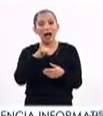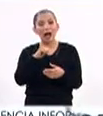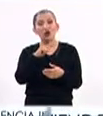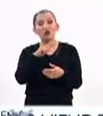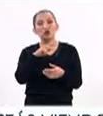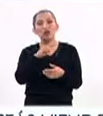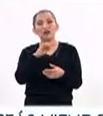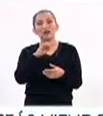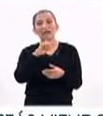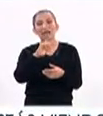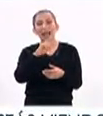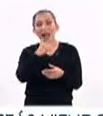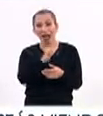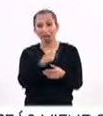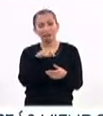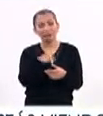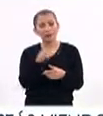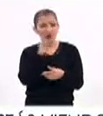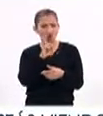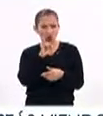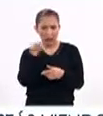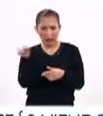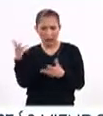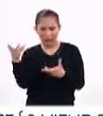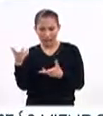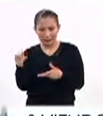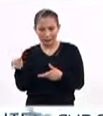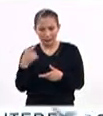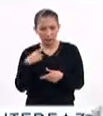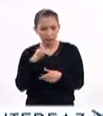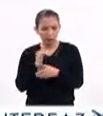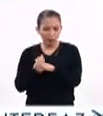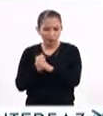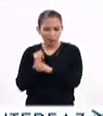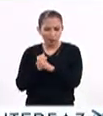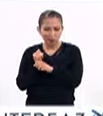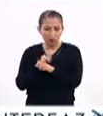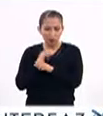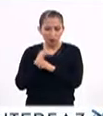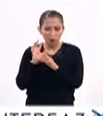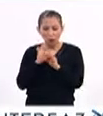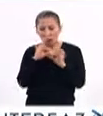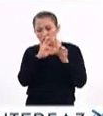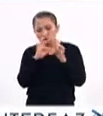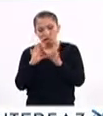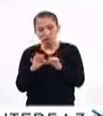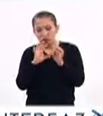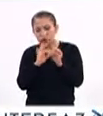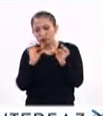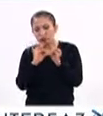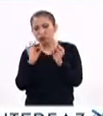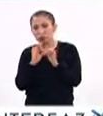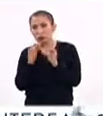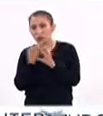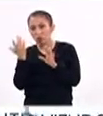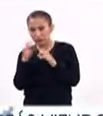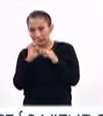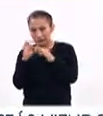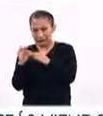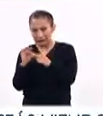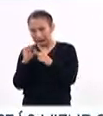Frega, y lo que hace esta señora, esta investigadora, es nos conduce, digamos, muy de la